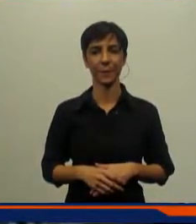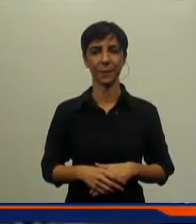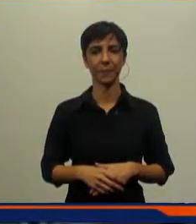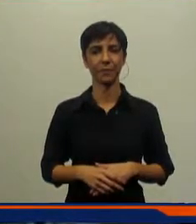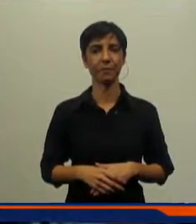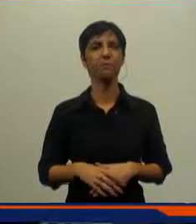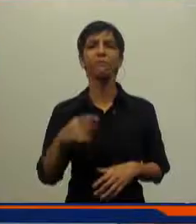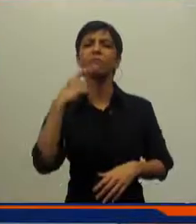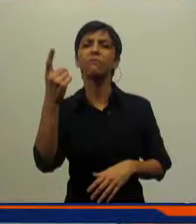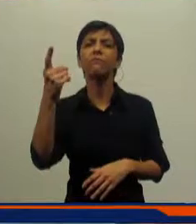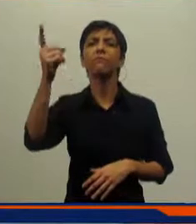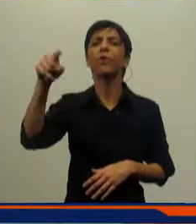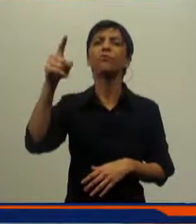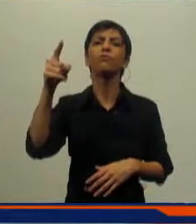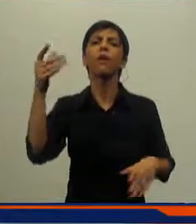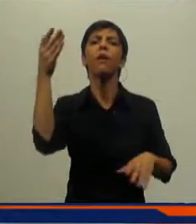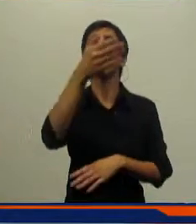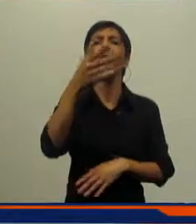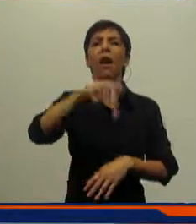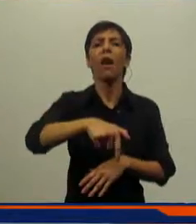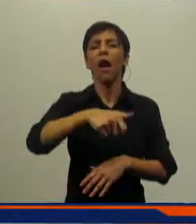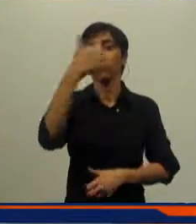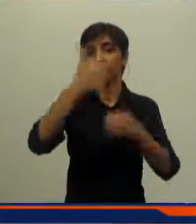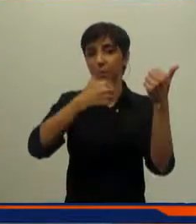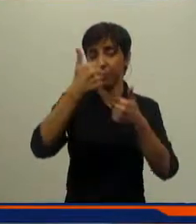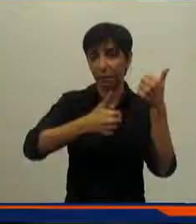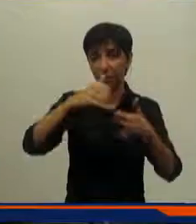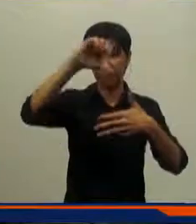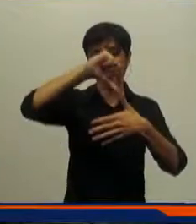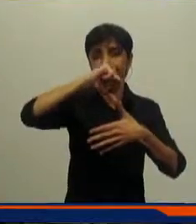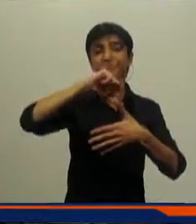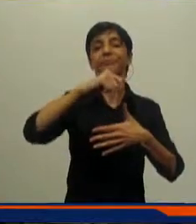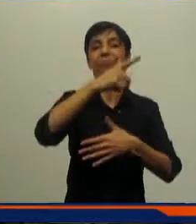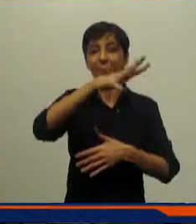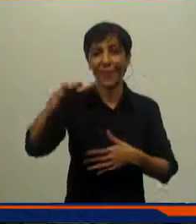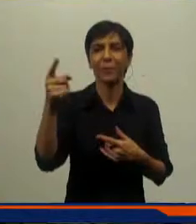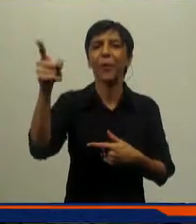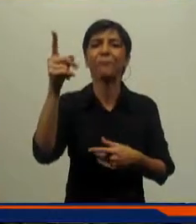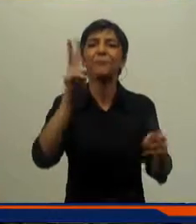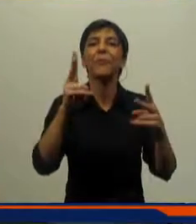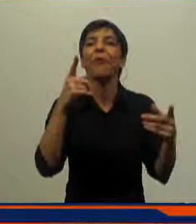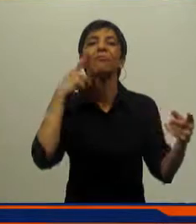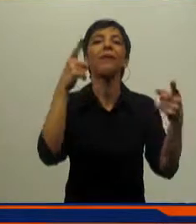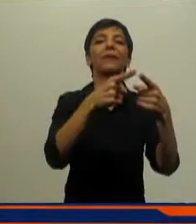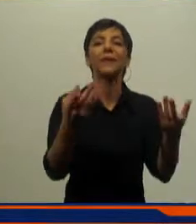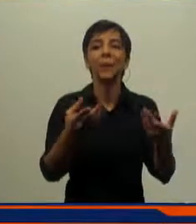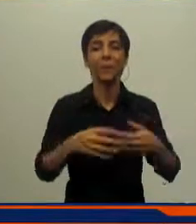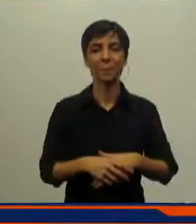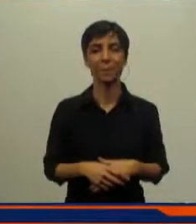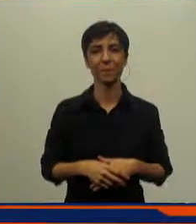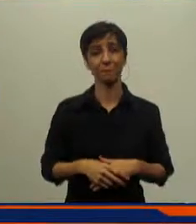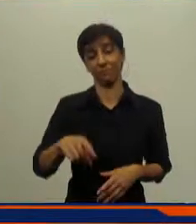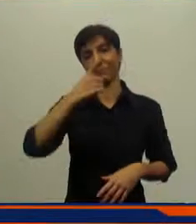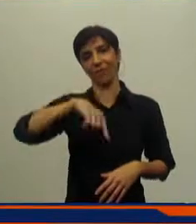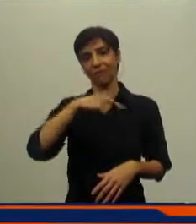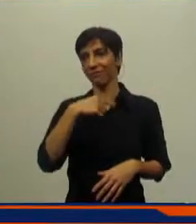¿Qué es lo que van a buscar a estos Juegos Sudamericanos de playa? Principalmente representar a nuestro país en esta nueva especialidad